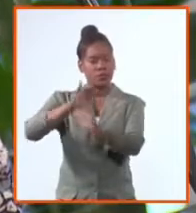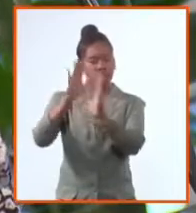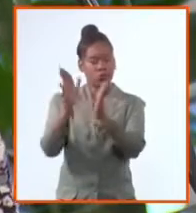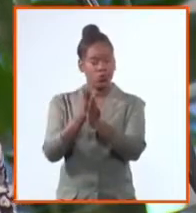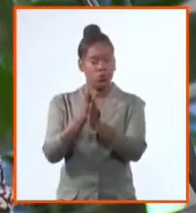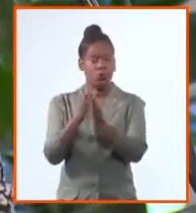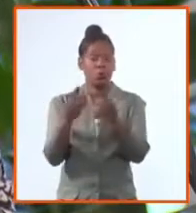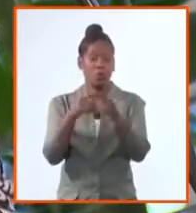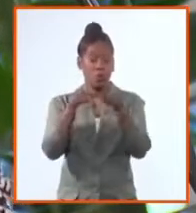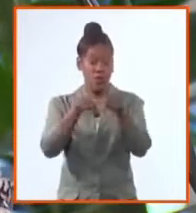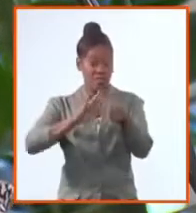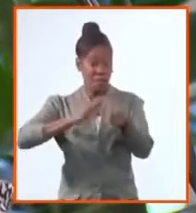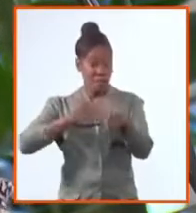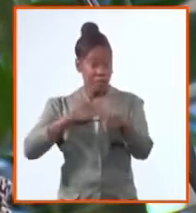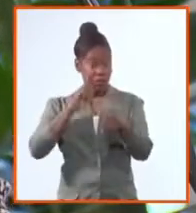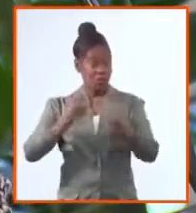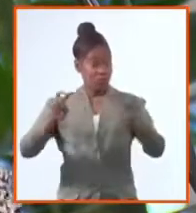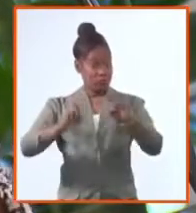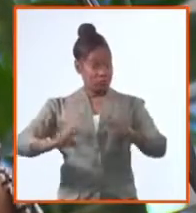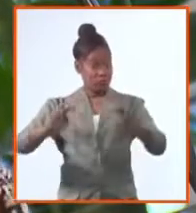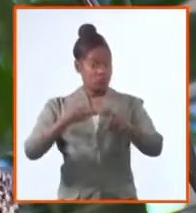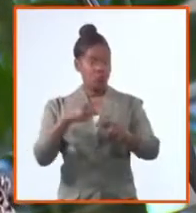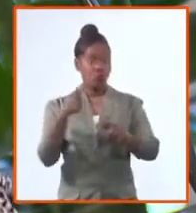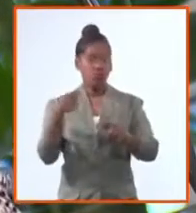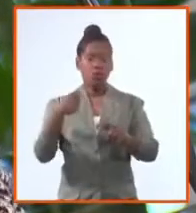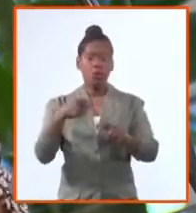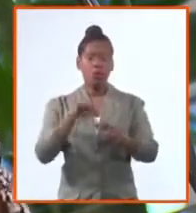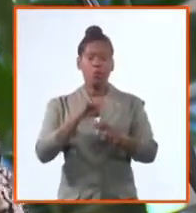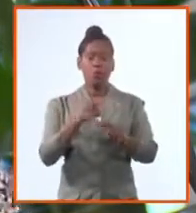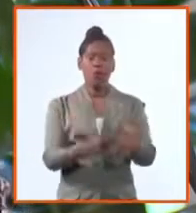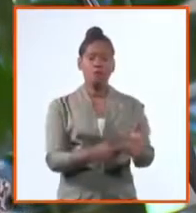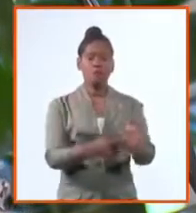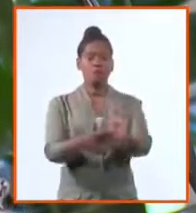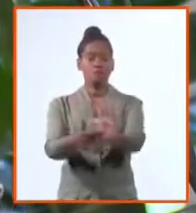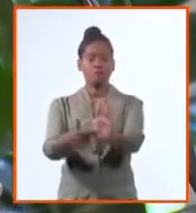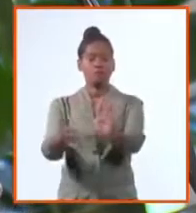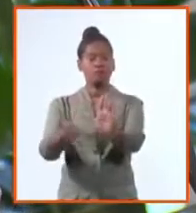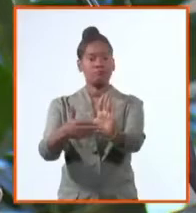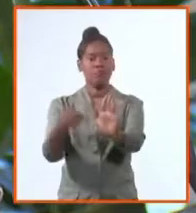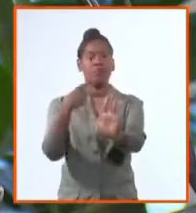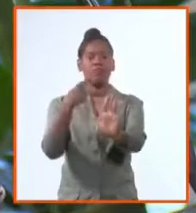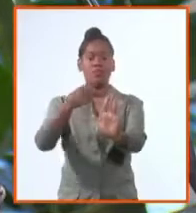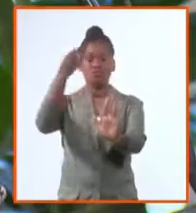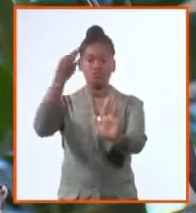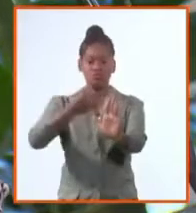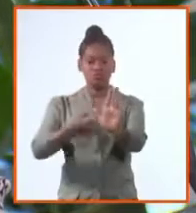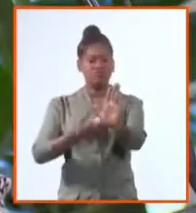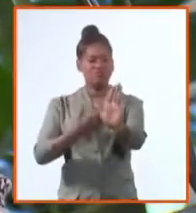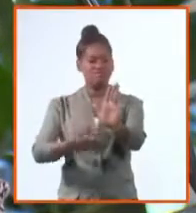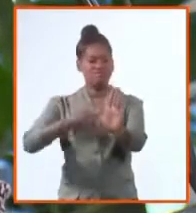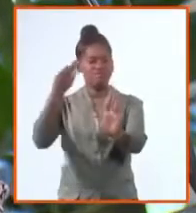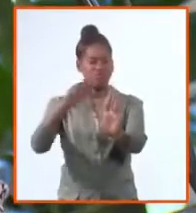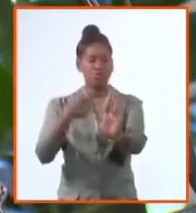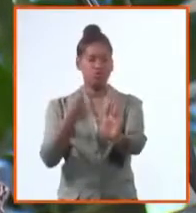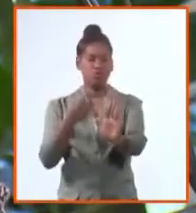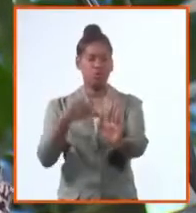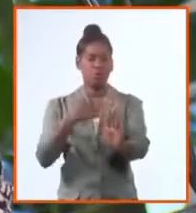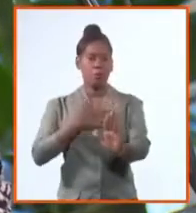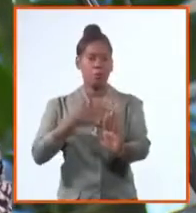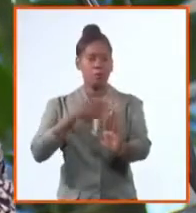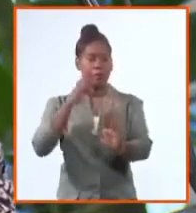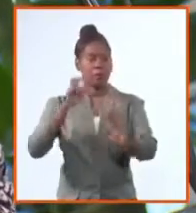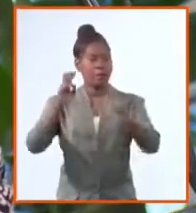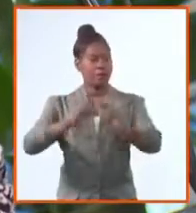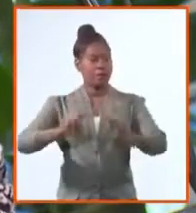que reforzar, porque si bien ha existido un grupo de investigadores que hemos tenido la oportunidad y